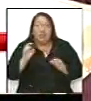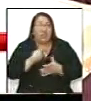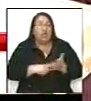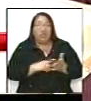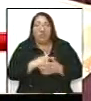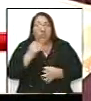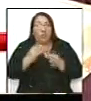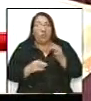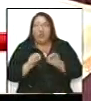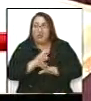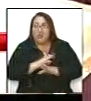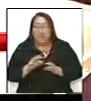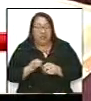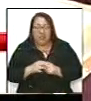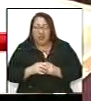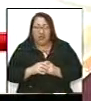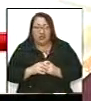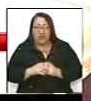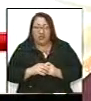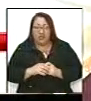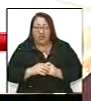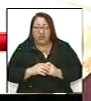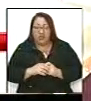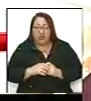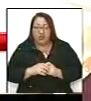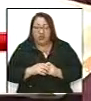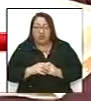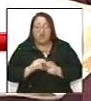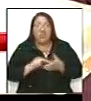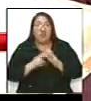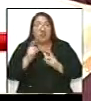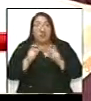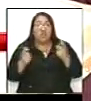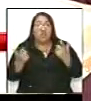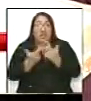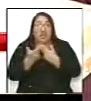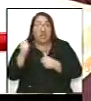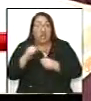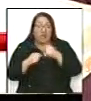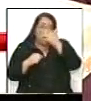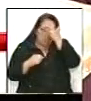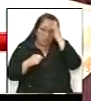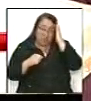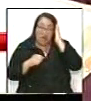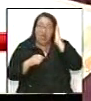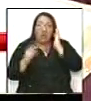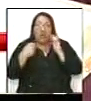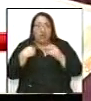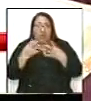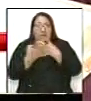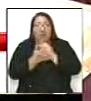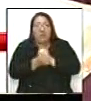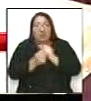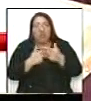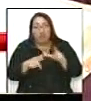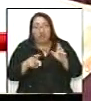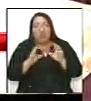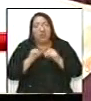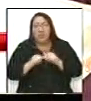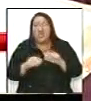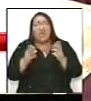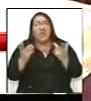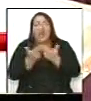sentencia judicial condenatoria impuesta. O sea, el terrorista, si bien es cierto, no tiene ya la pena, pero sigue siendo terrorista, sigue